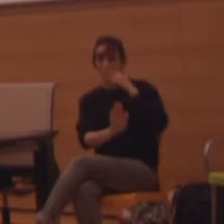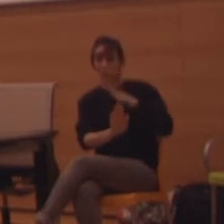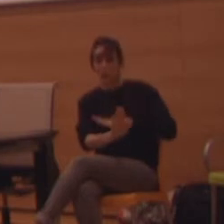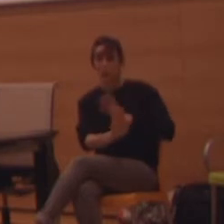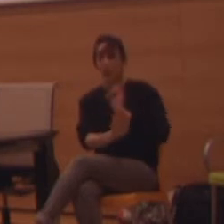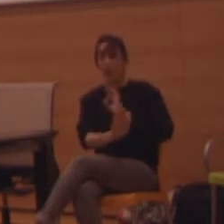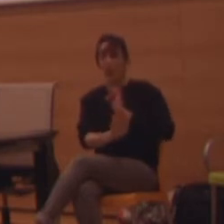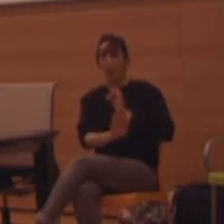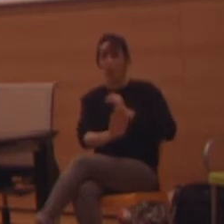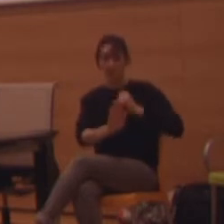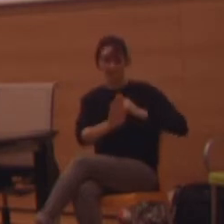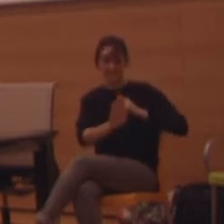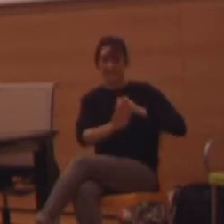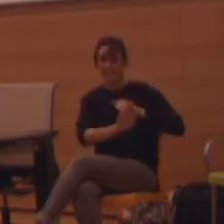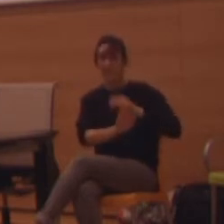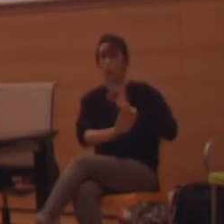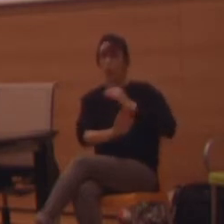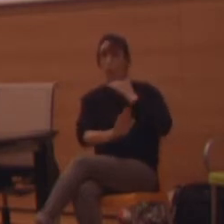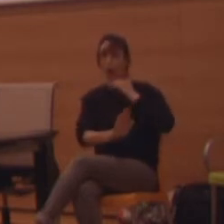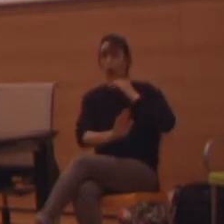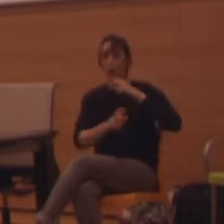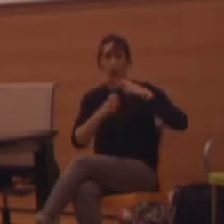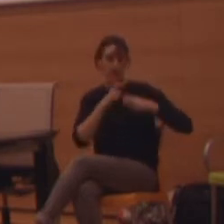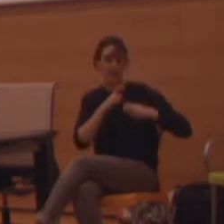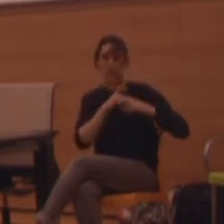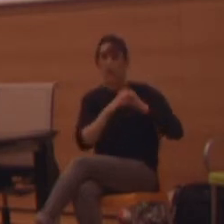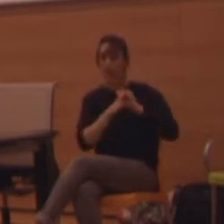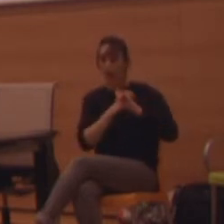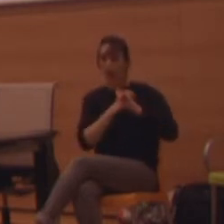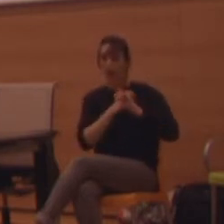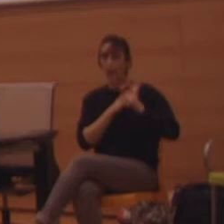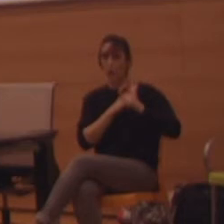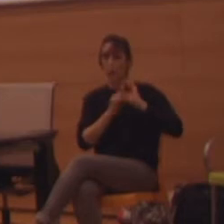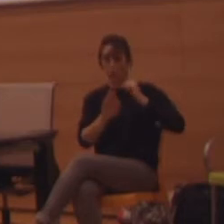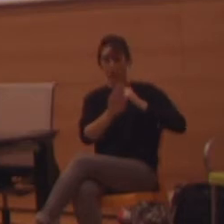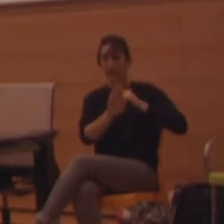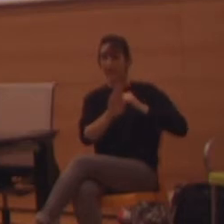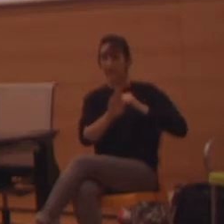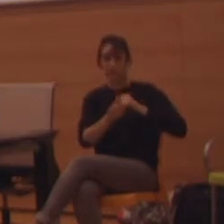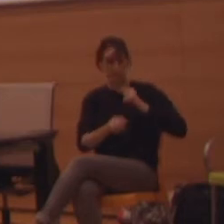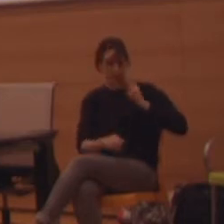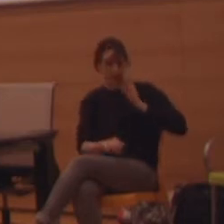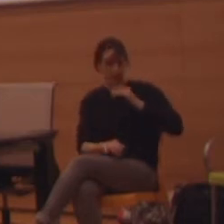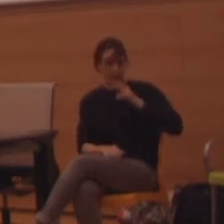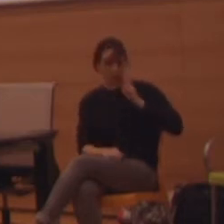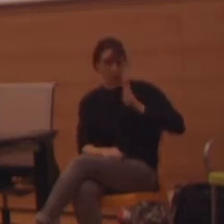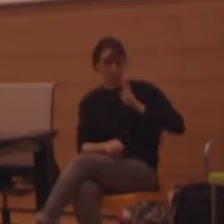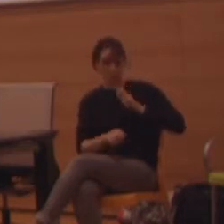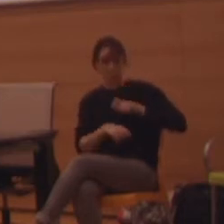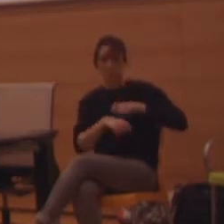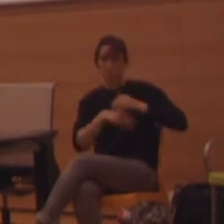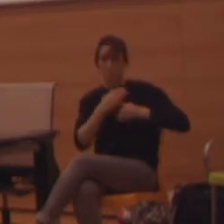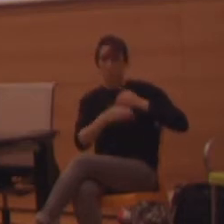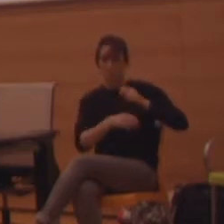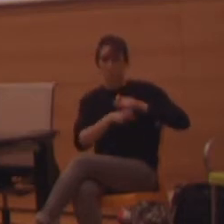zonas cutáneas que han cambiado de coloración, lechos de heridas que han evolucionado a más o se han puesto más feos, ¿no? Aparición